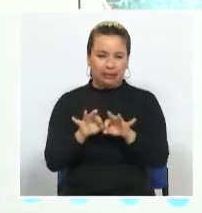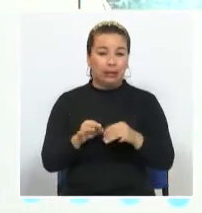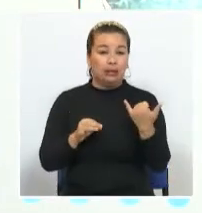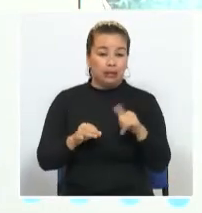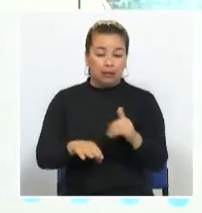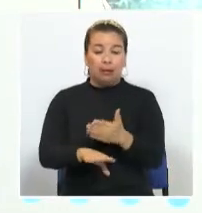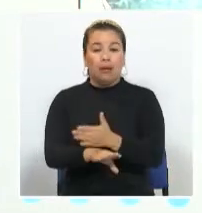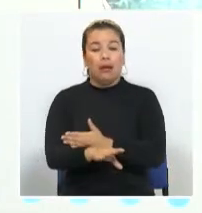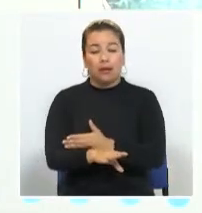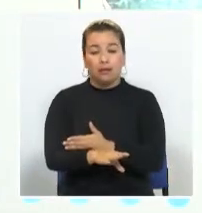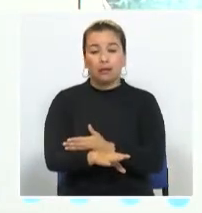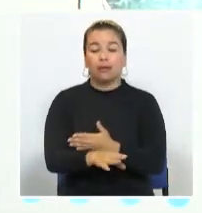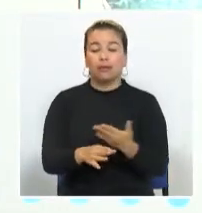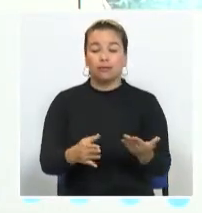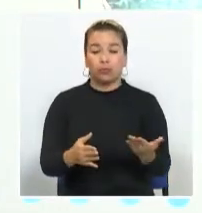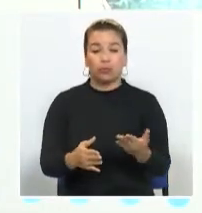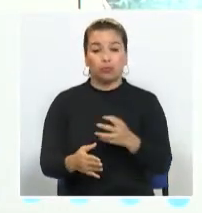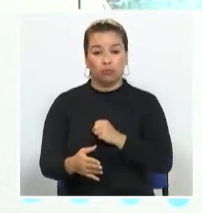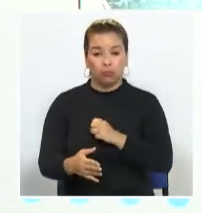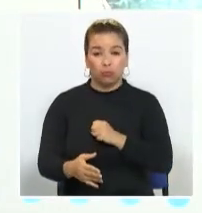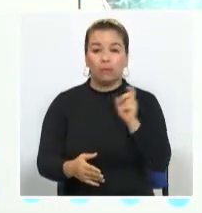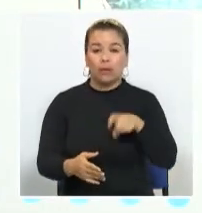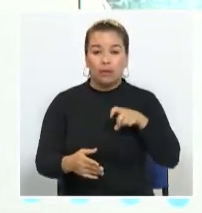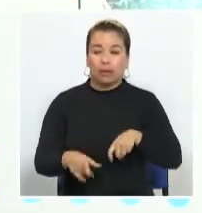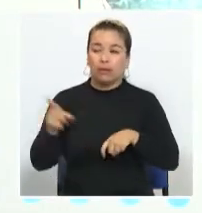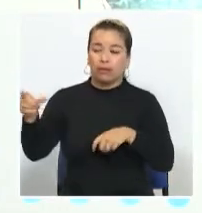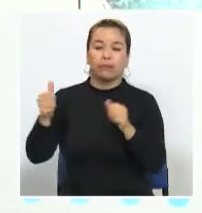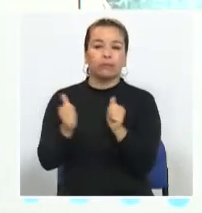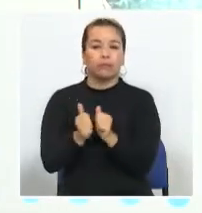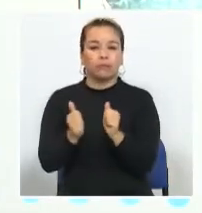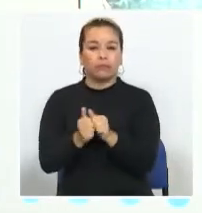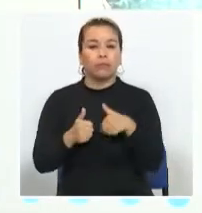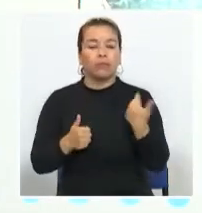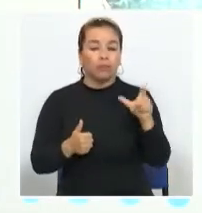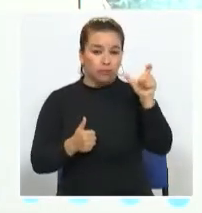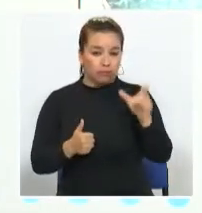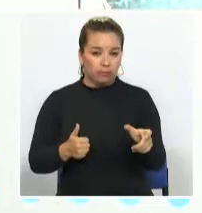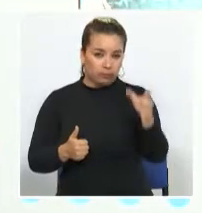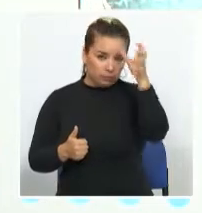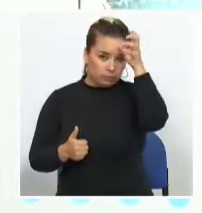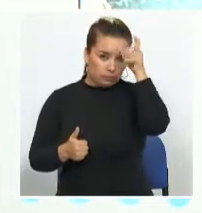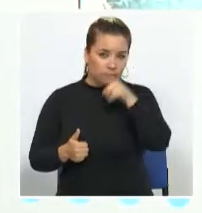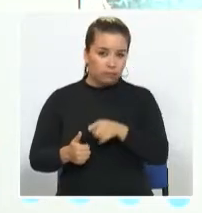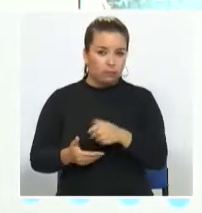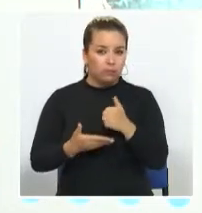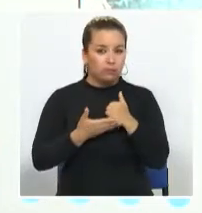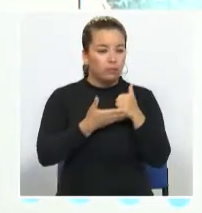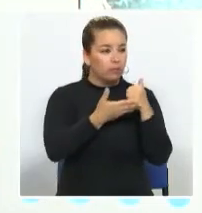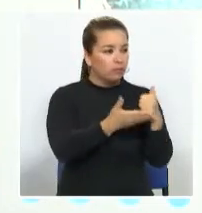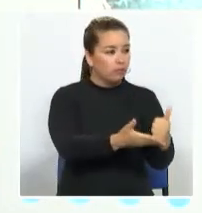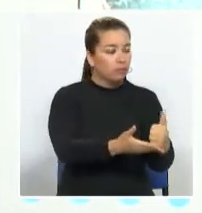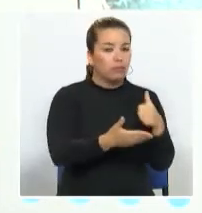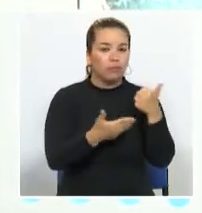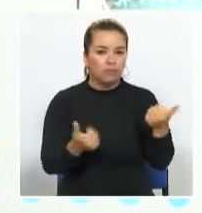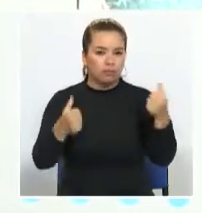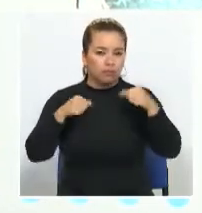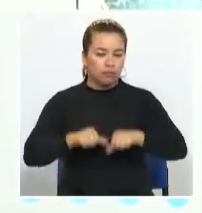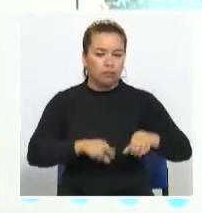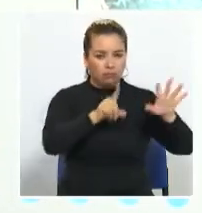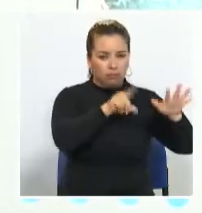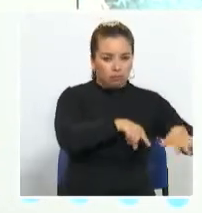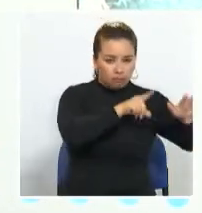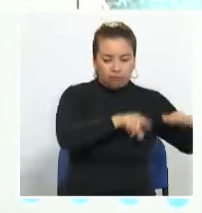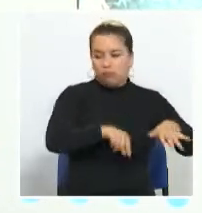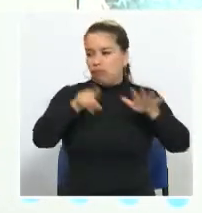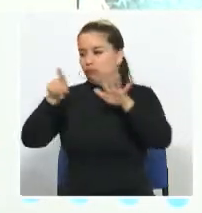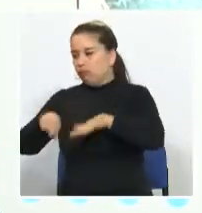soplo cardíaco, necesita el acompañamiento del especialista, quien se encargará de decirle si el control es cada 6 meses, si el